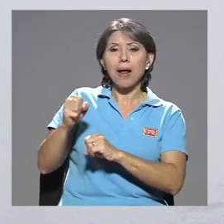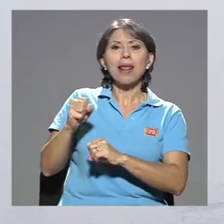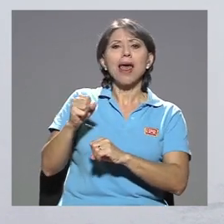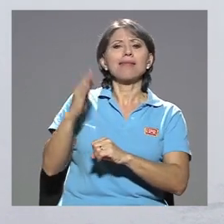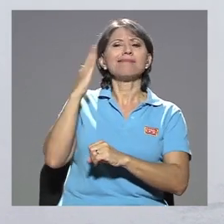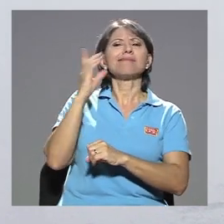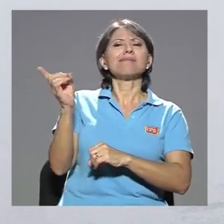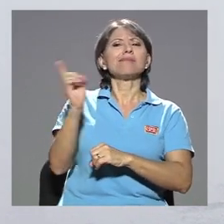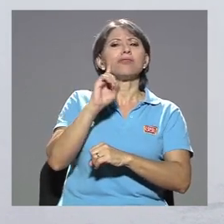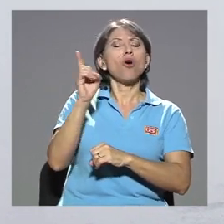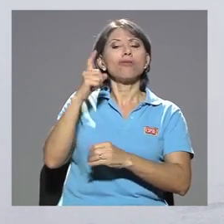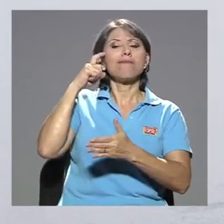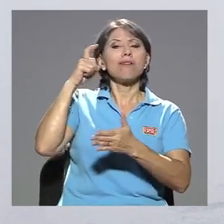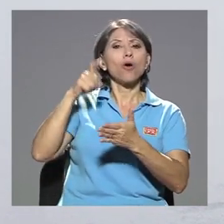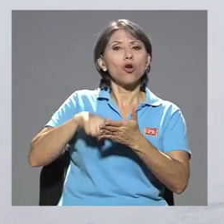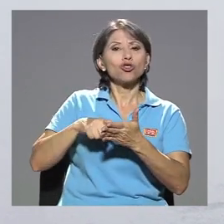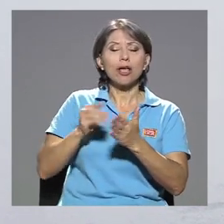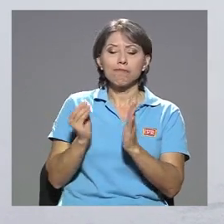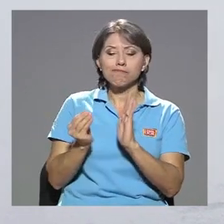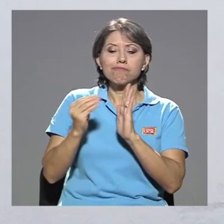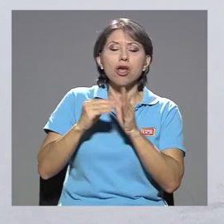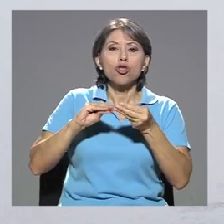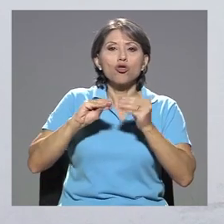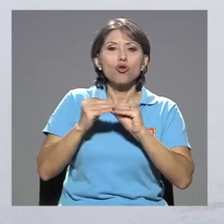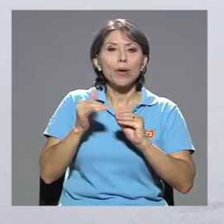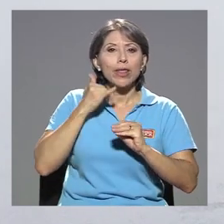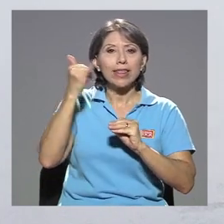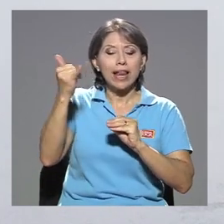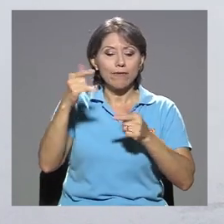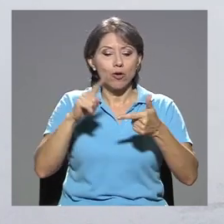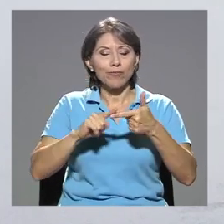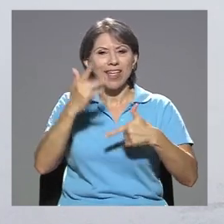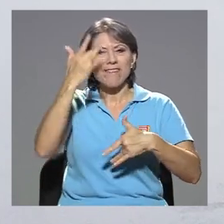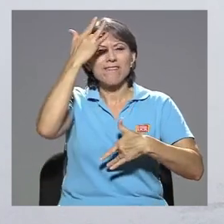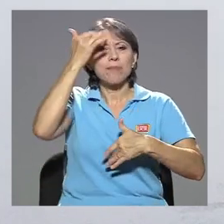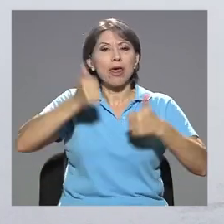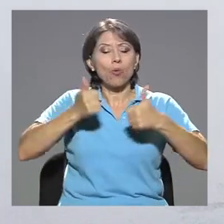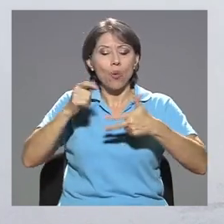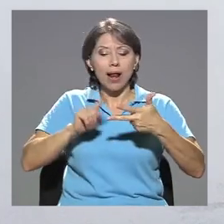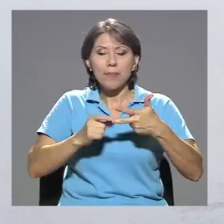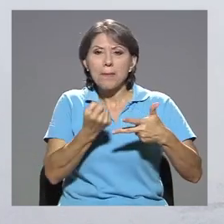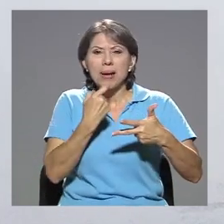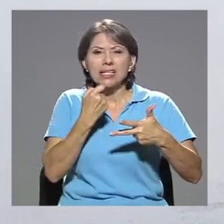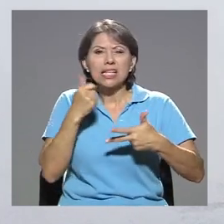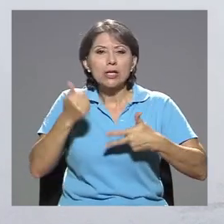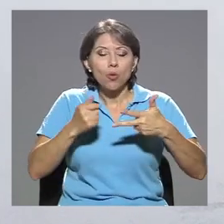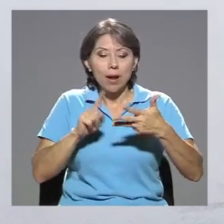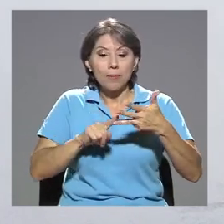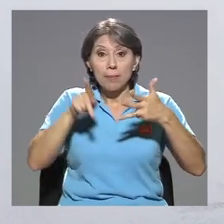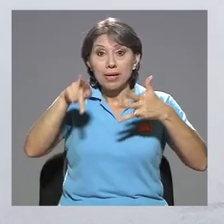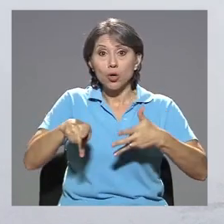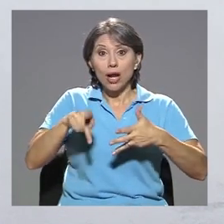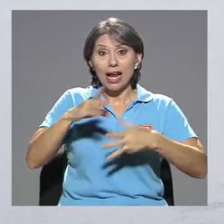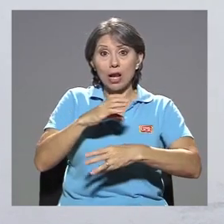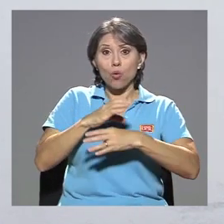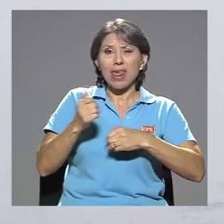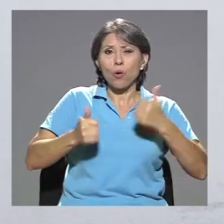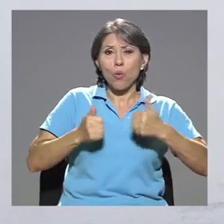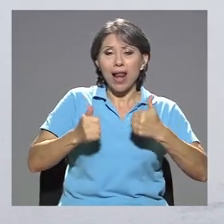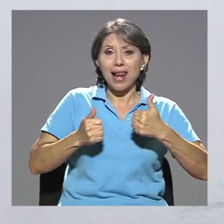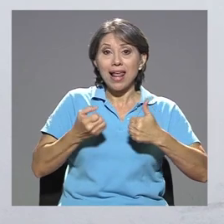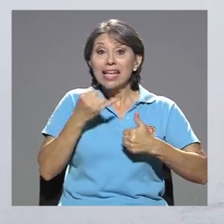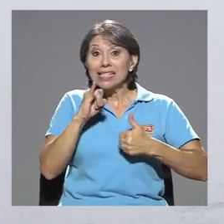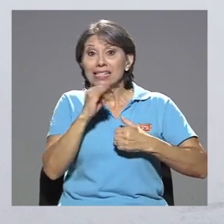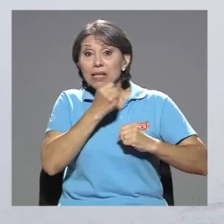le indica el número de teléfono qué enfermedad tiene qué pastillas usa cuál es la persona que lo cuida si una